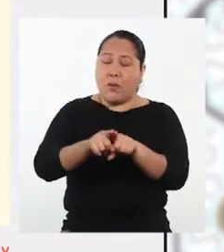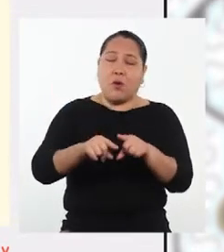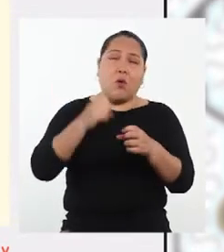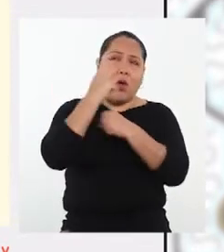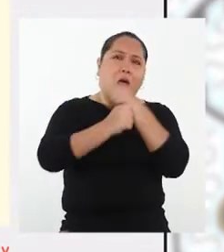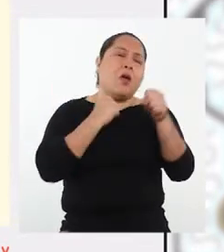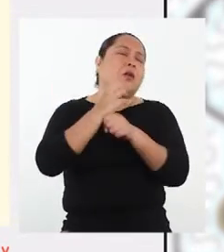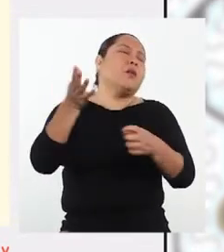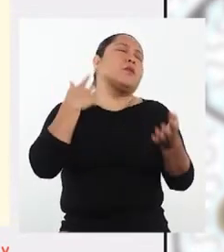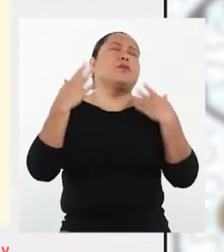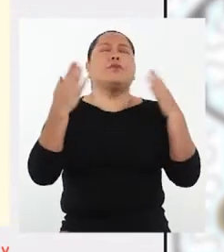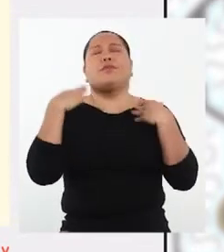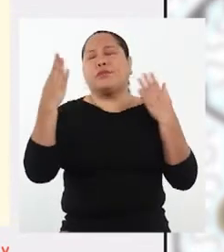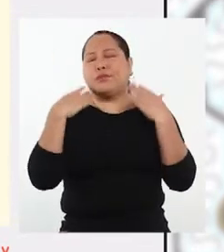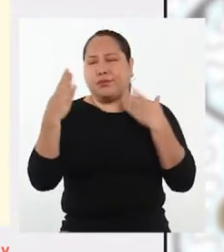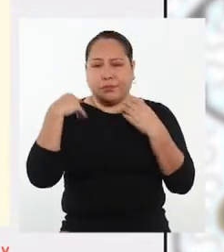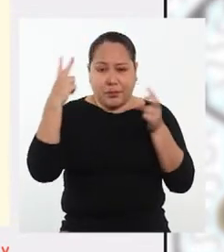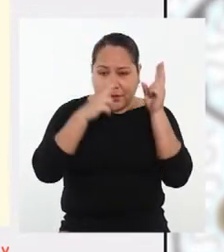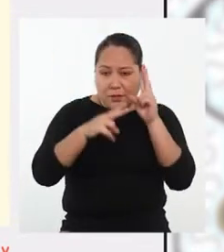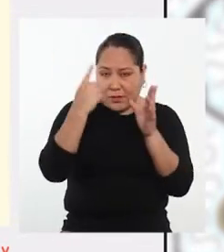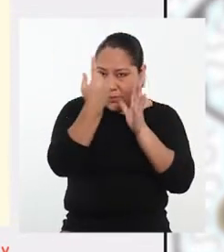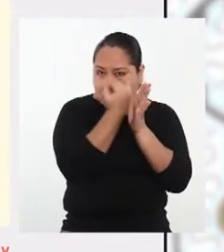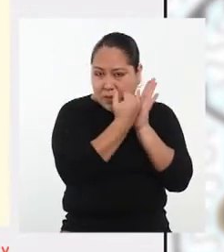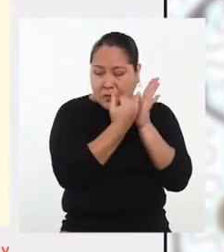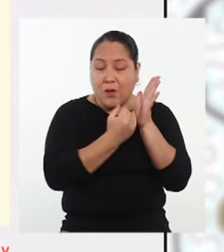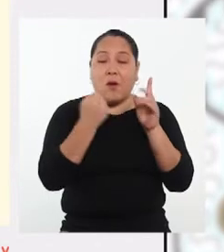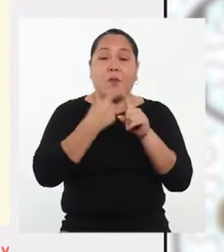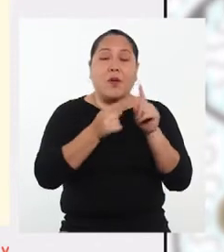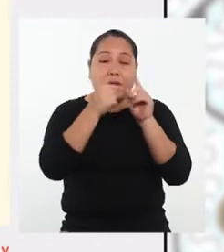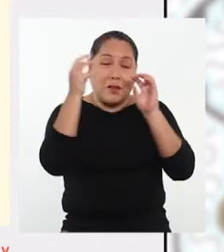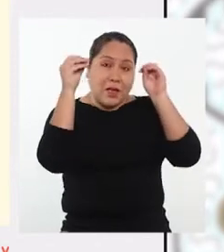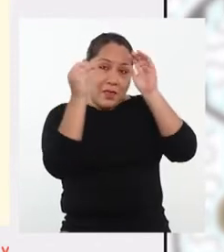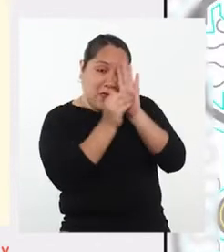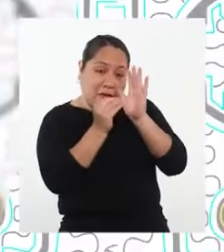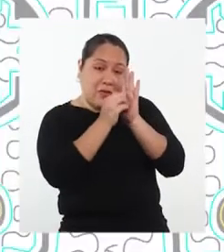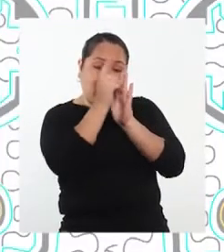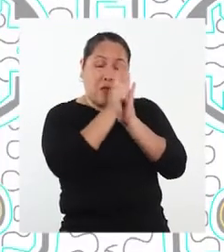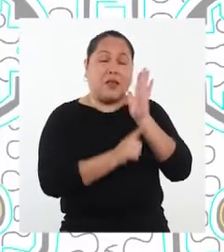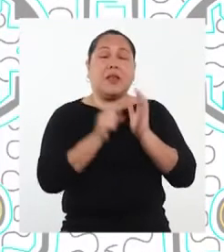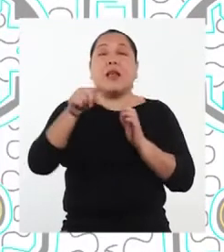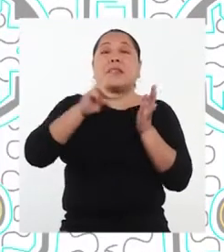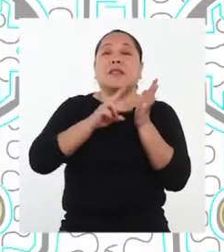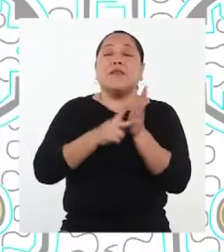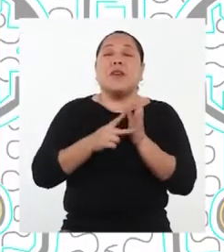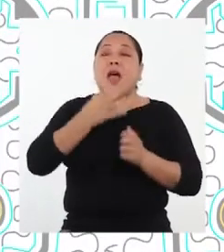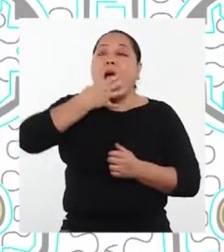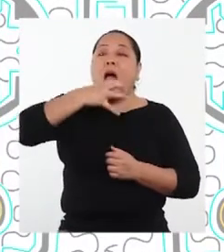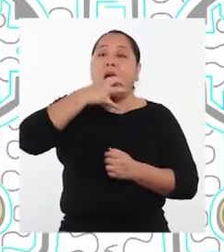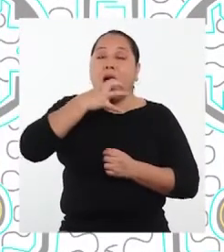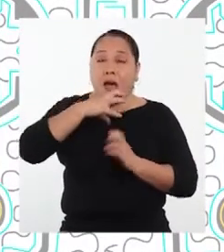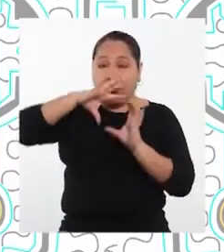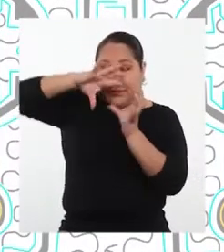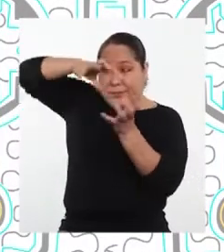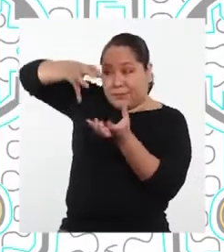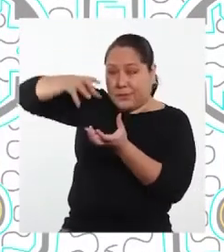muy caluroso. No se aprecia mucho en el gráfico, pero está dentro de la lista. Esto implica que el calentamiento global